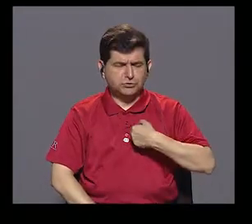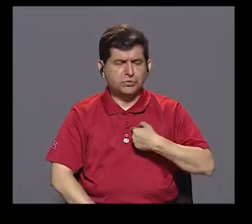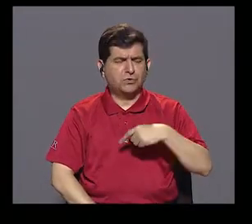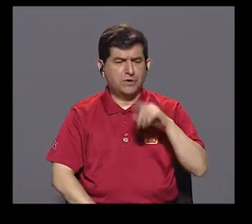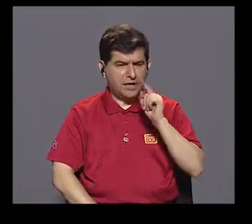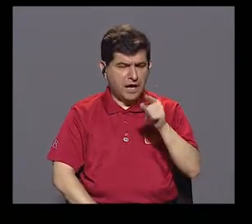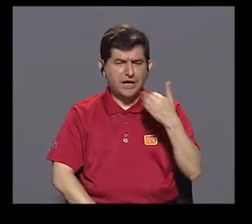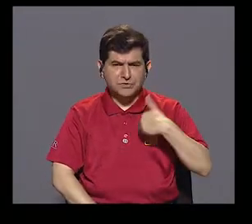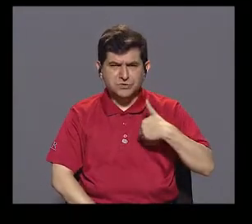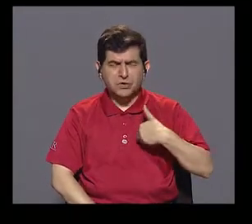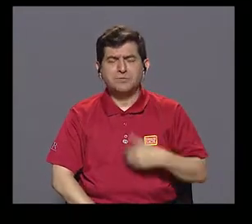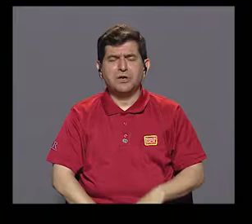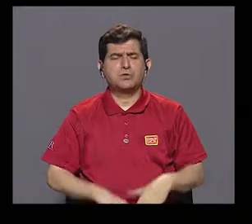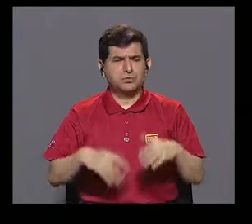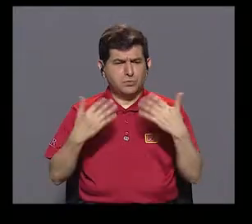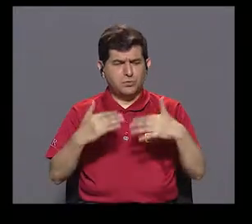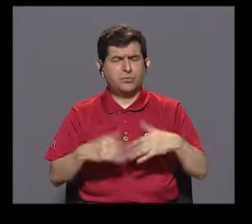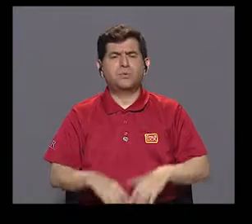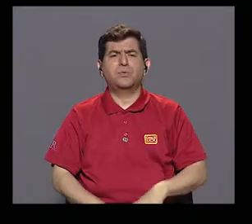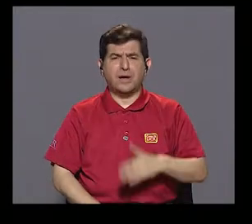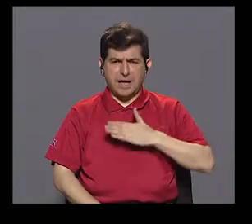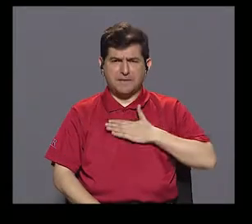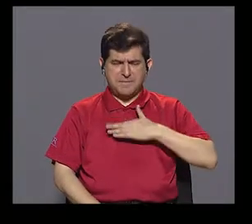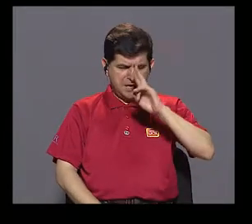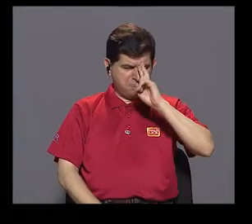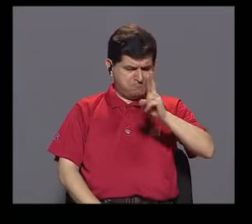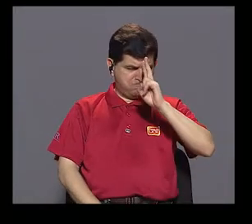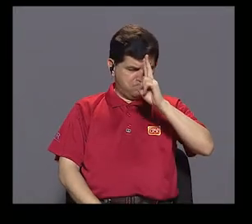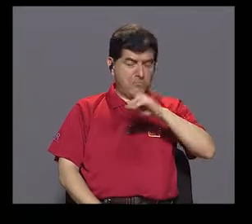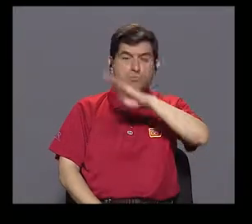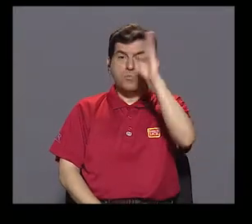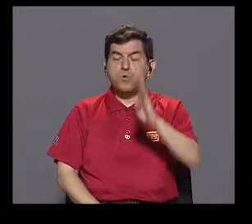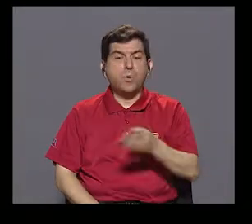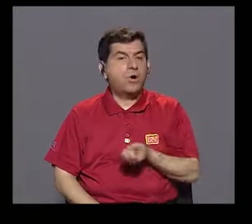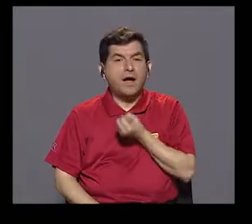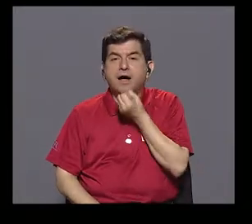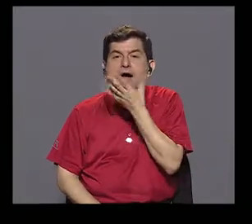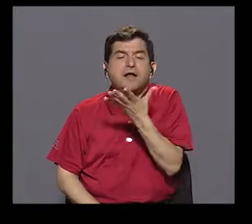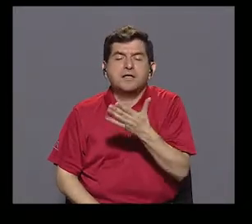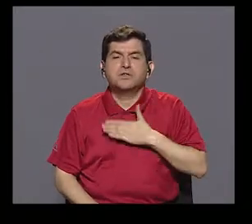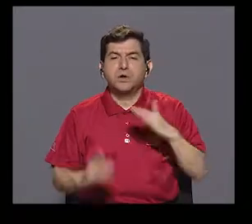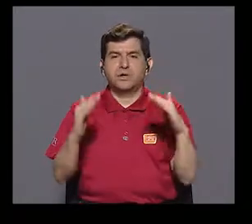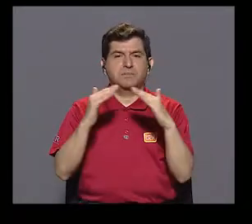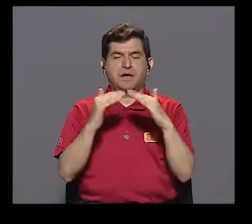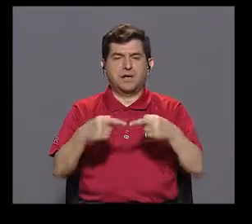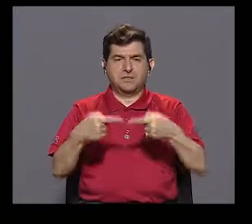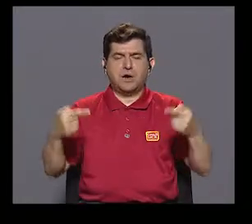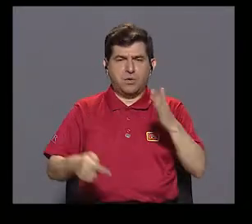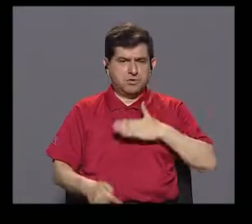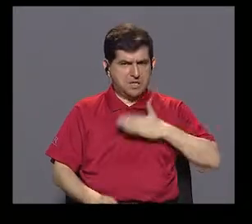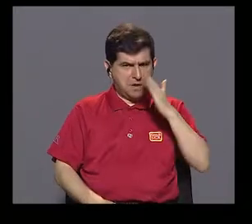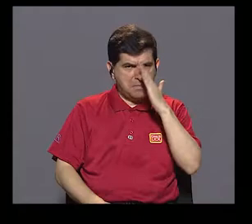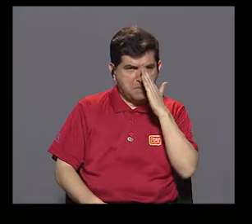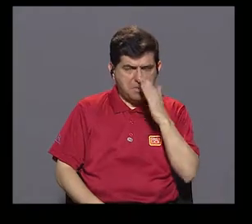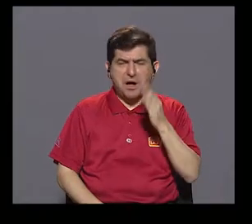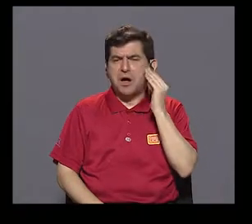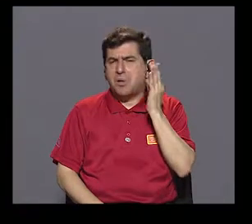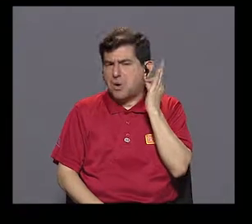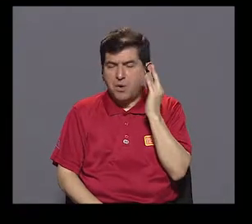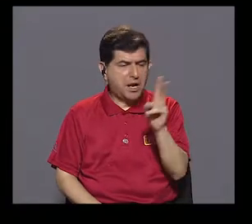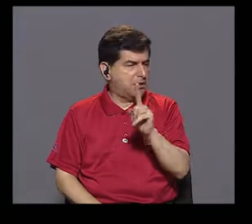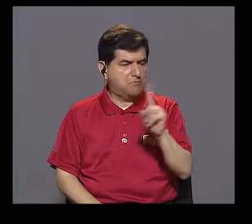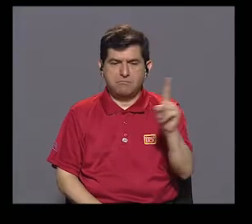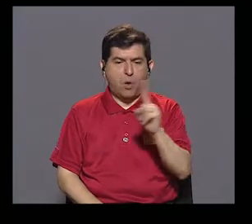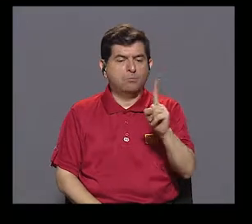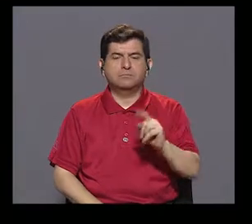enormemente respetuosos. Enormemente respetuosos. Nunca oí un grito en mi casa, tampoco contra mi madre o una abuelita